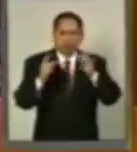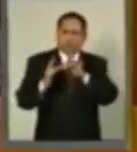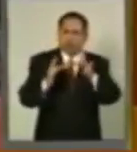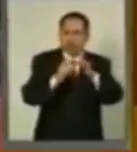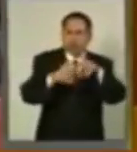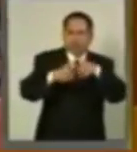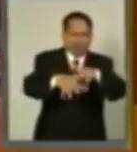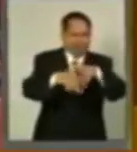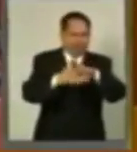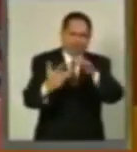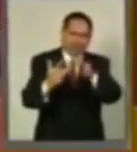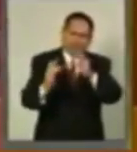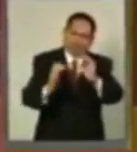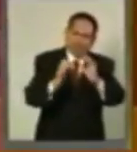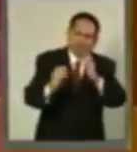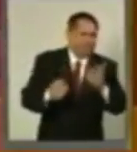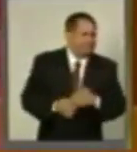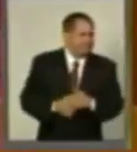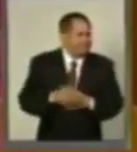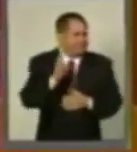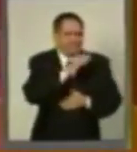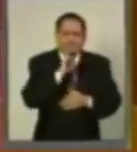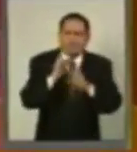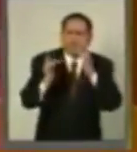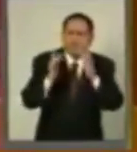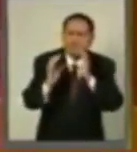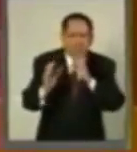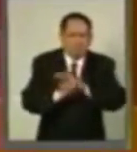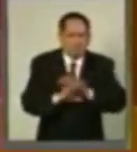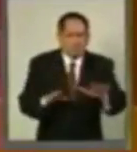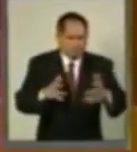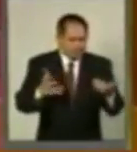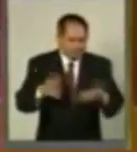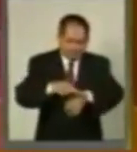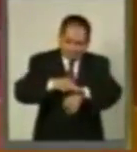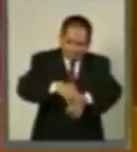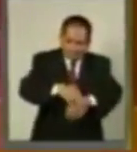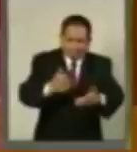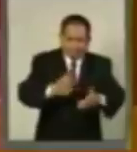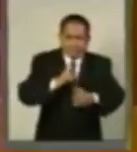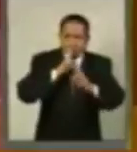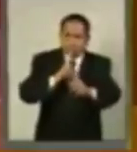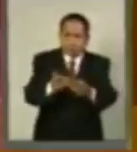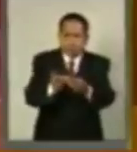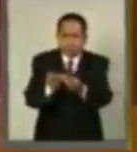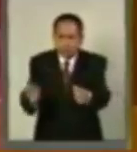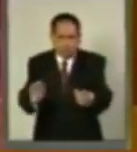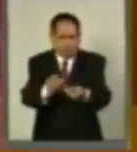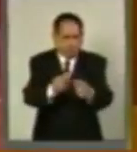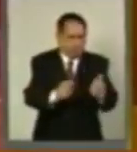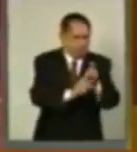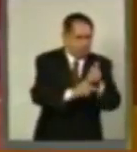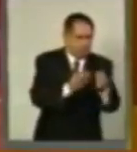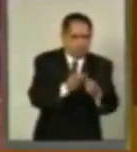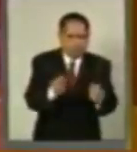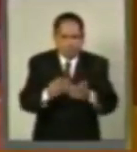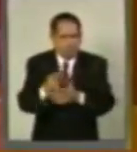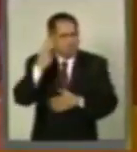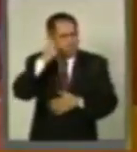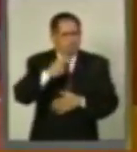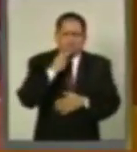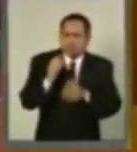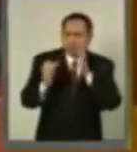manifestantes, pero el problema no es dialogar, el asunto es resolver los problemas. ¿De qué